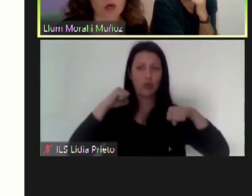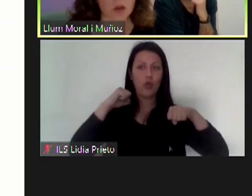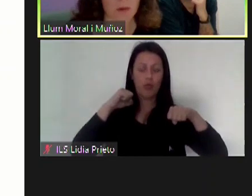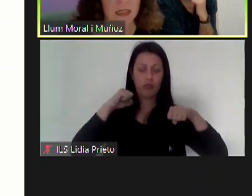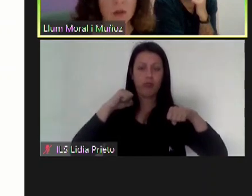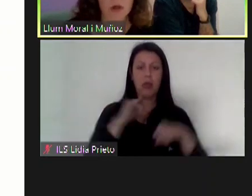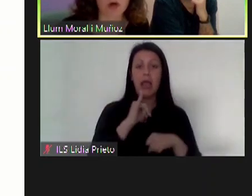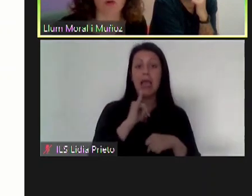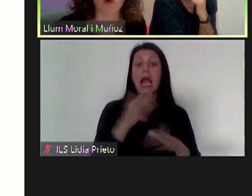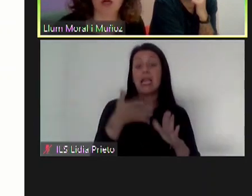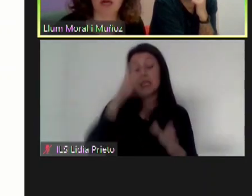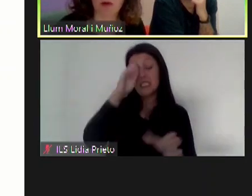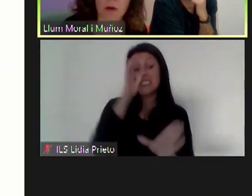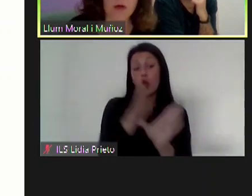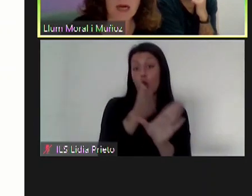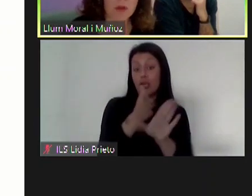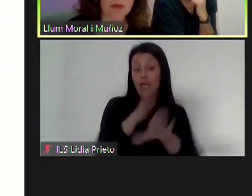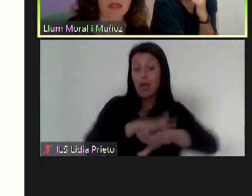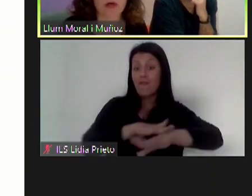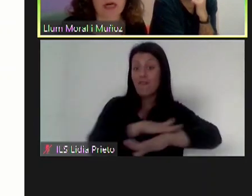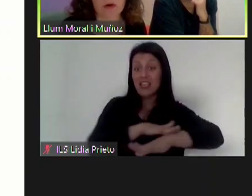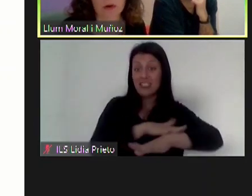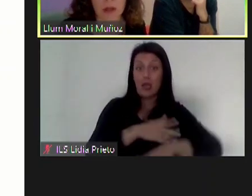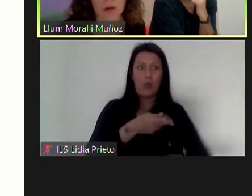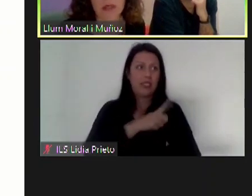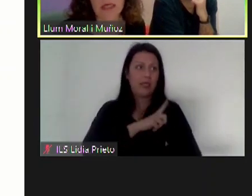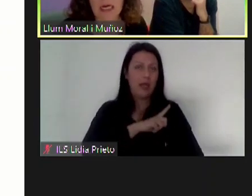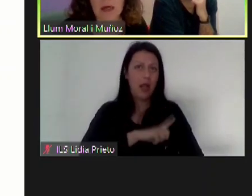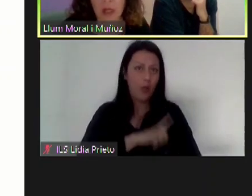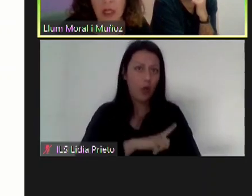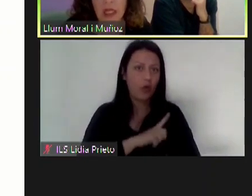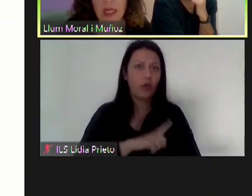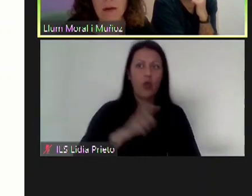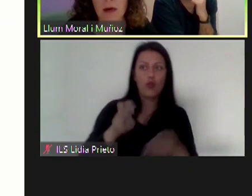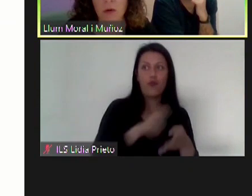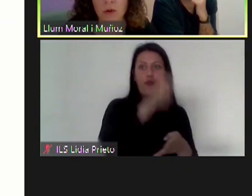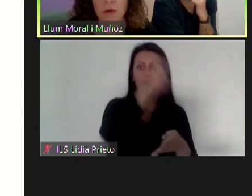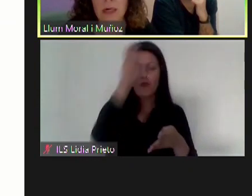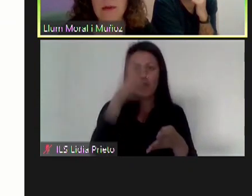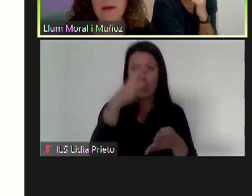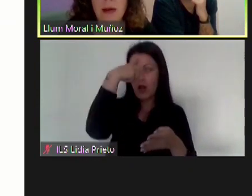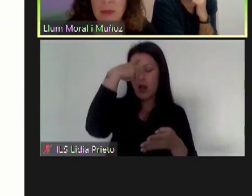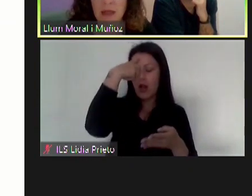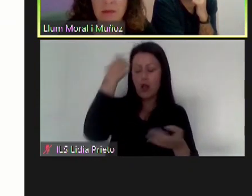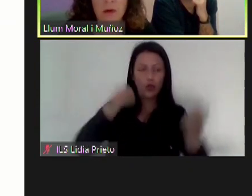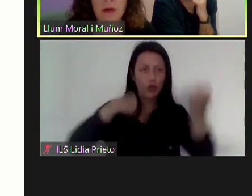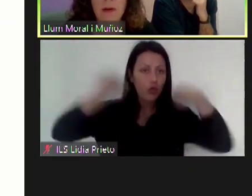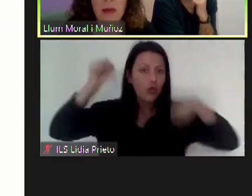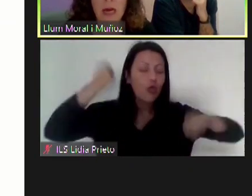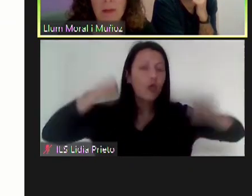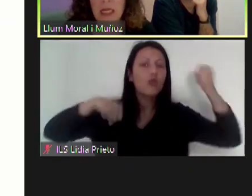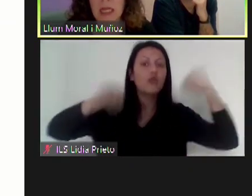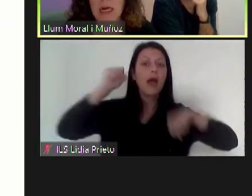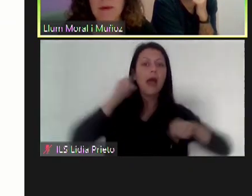procesos psicológicos básicos como son la emoción, la motivación, la cognición, la conciencia, la conducta, la